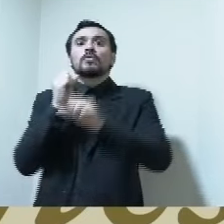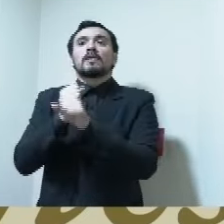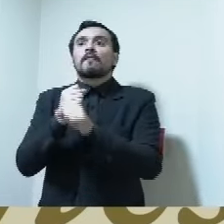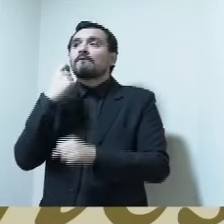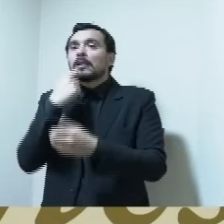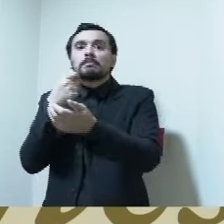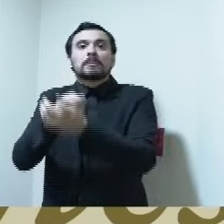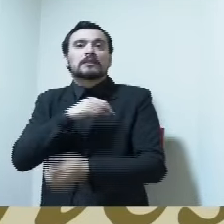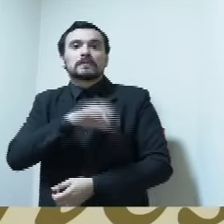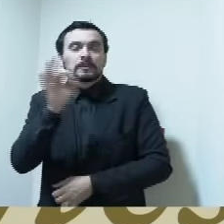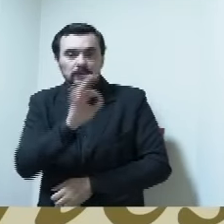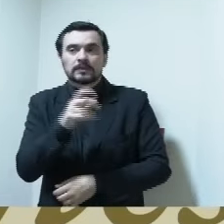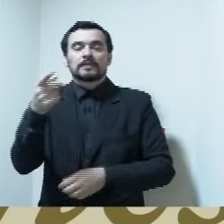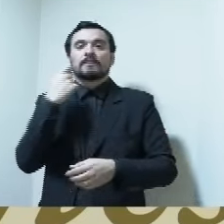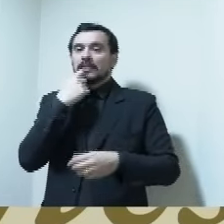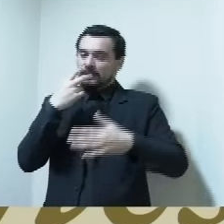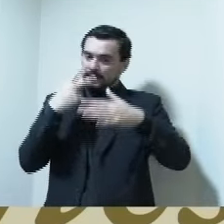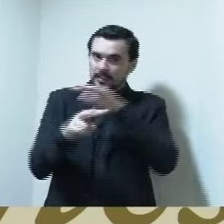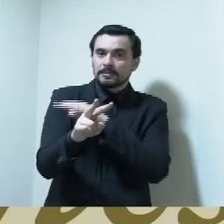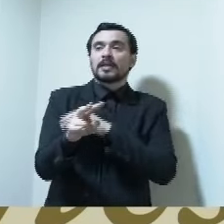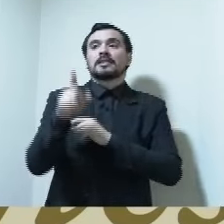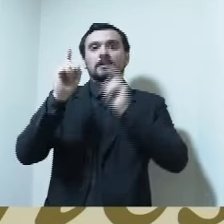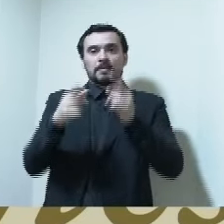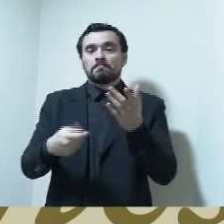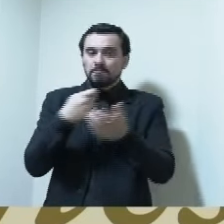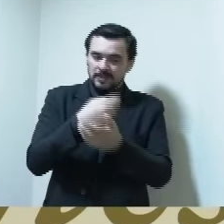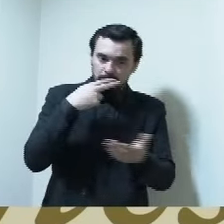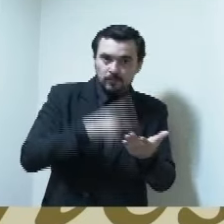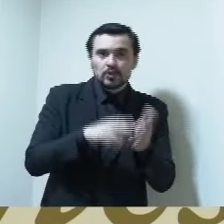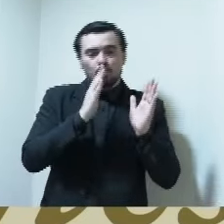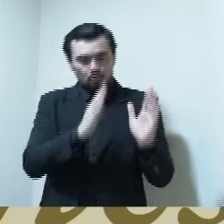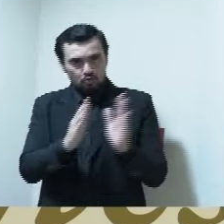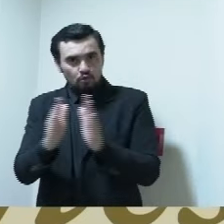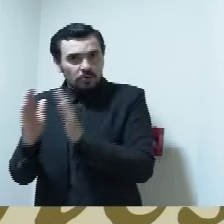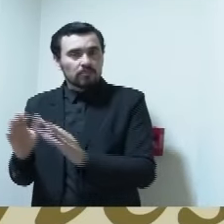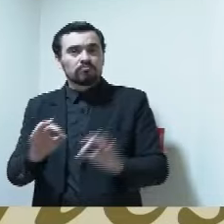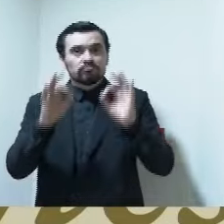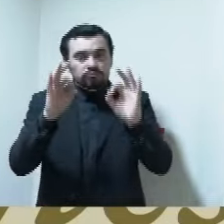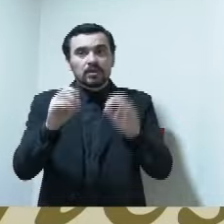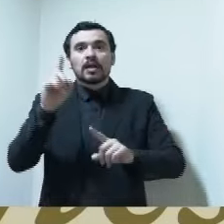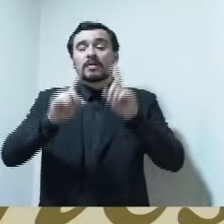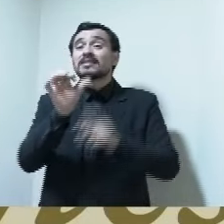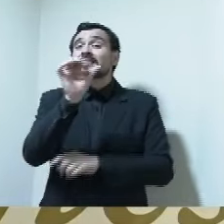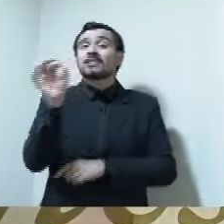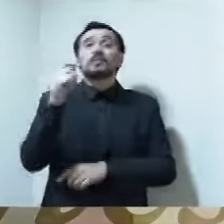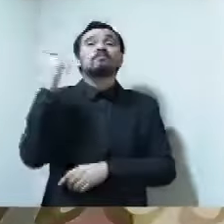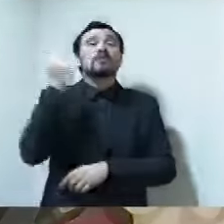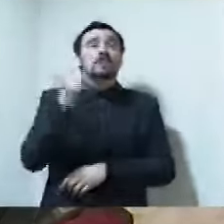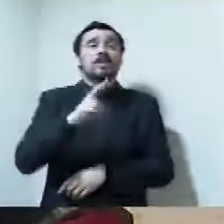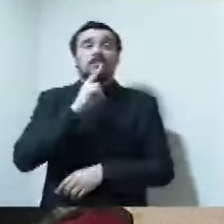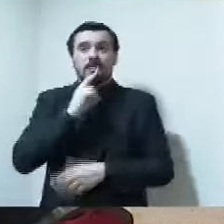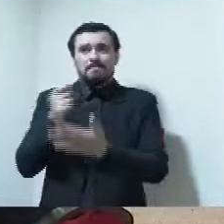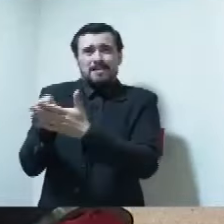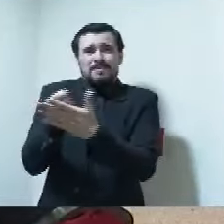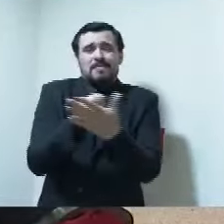pagos, transparentar la situación fiscal heredada y ordenar las cuentas saldando más de $600 millones